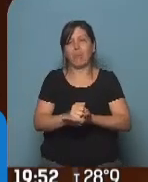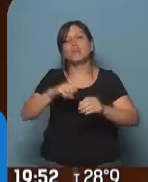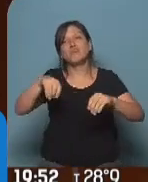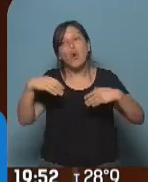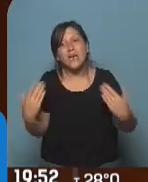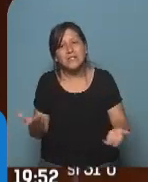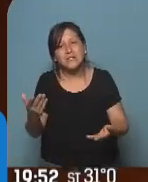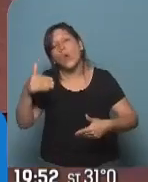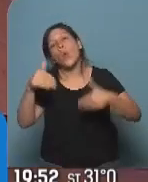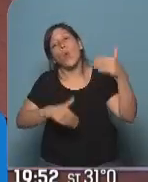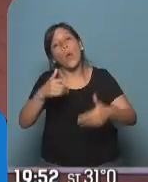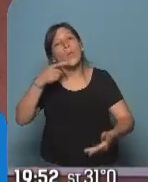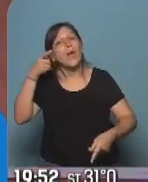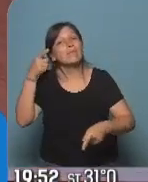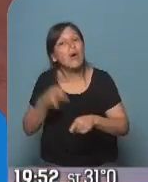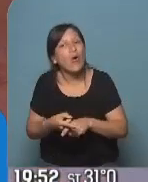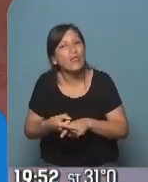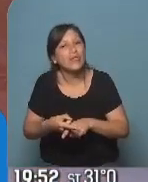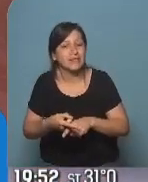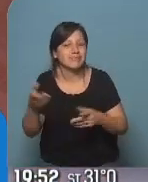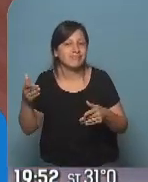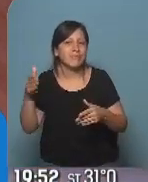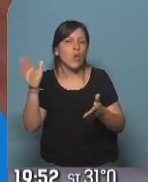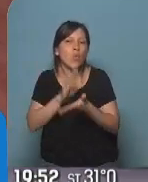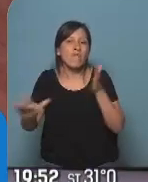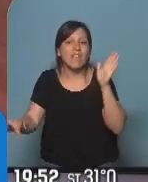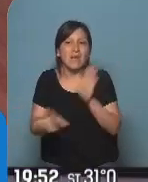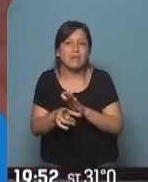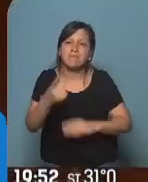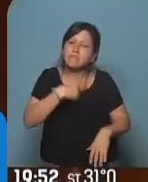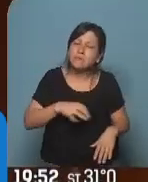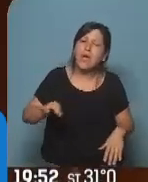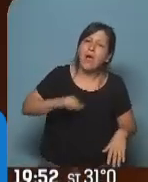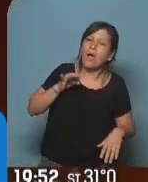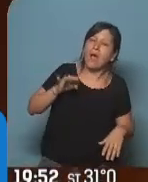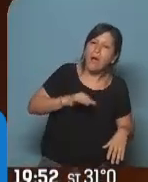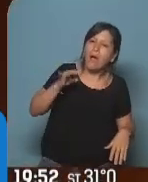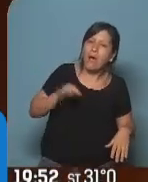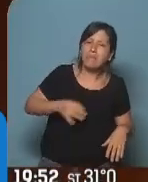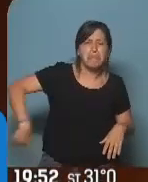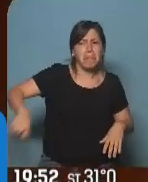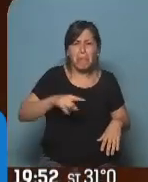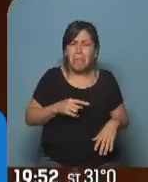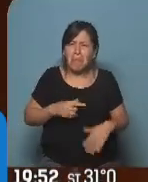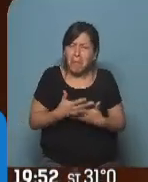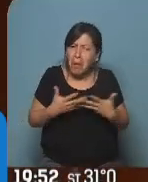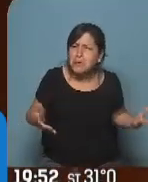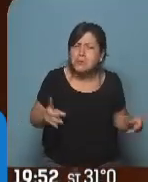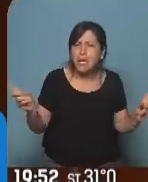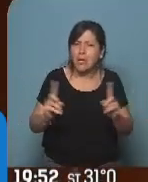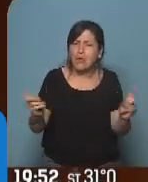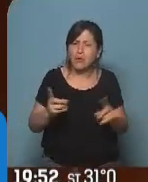manera que sea la unimos y no hace muchos años y estamos dispuestos a pelear un par de años manos no nos cansamos esto muchas veces no sólo decimos